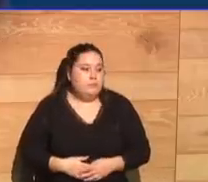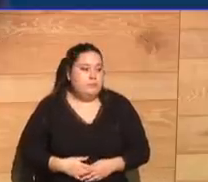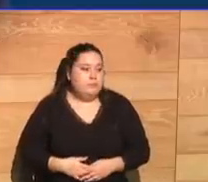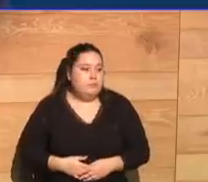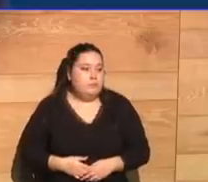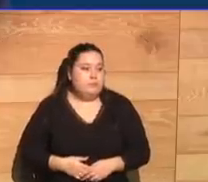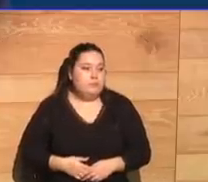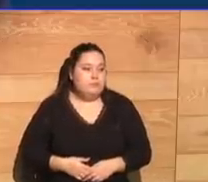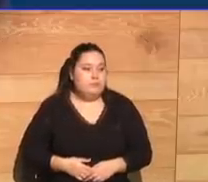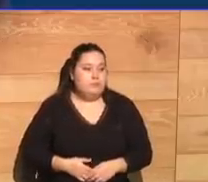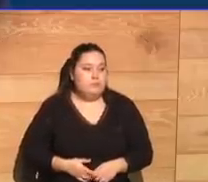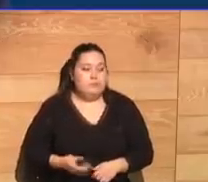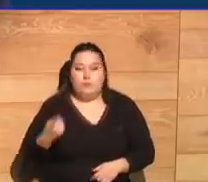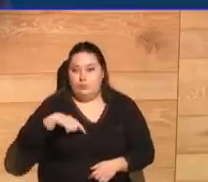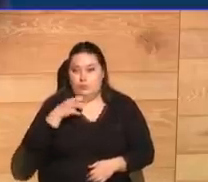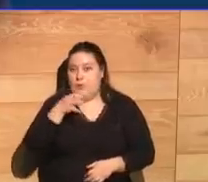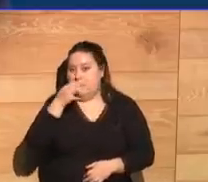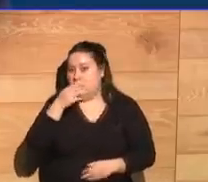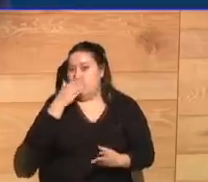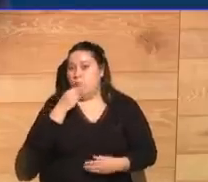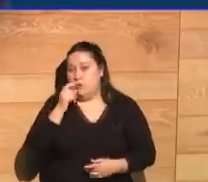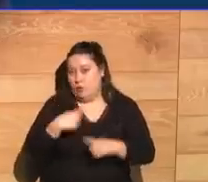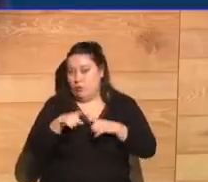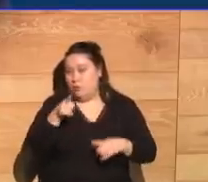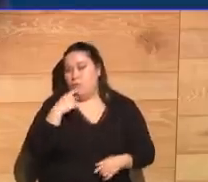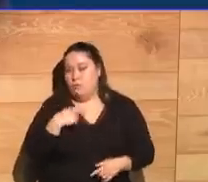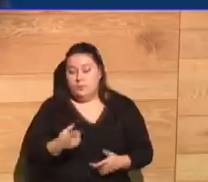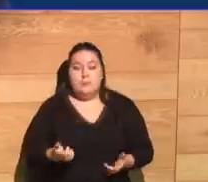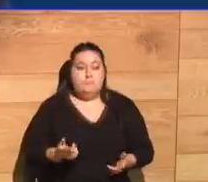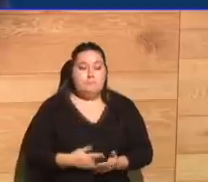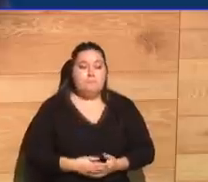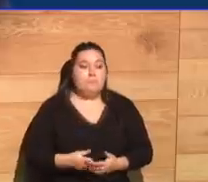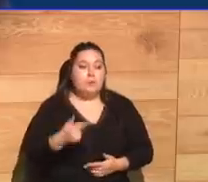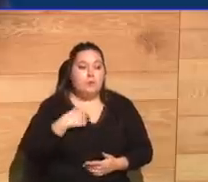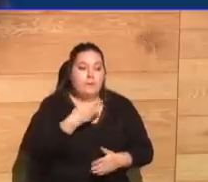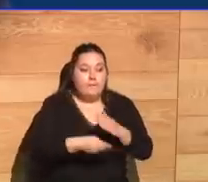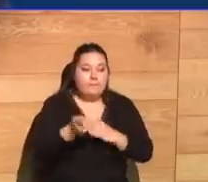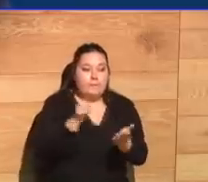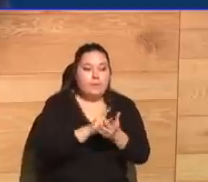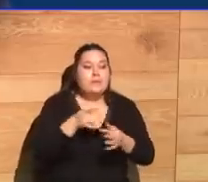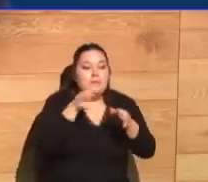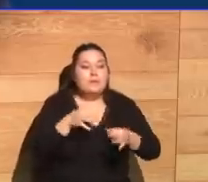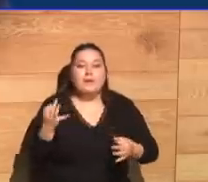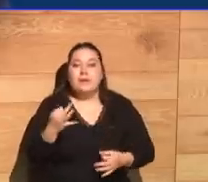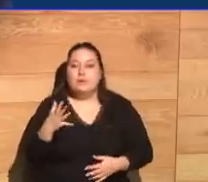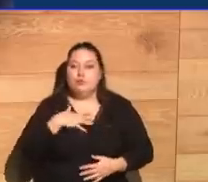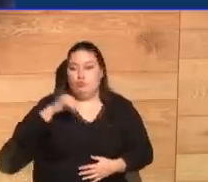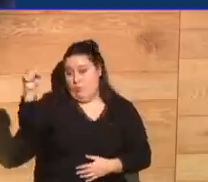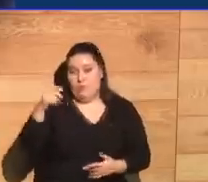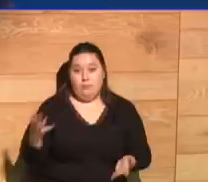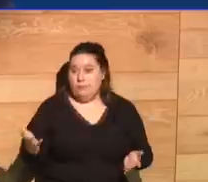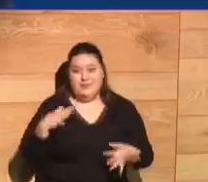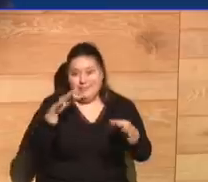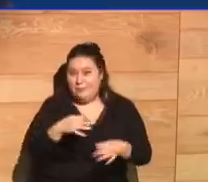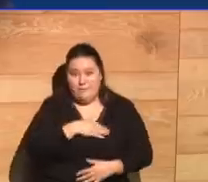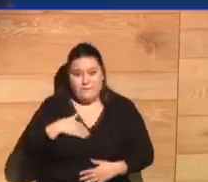dinero, básicamente. Y echamos unas tardes buenísimas con estas cosas que dices. Escucha, tú. Y yo me quería reencarnar, siempre he querido en Superman uh-huh. siempre.